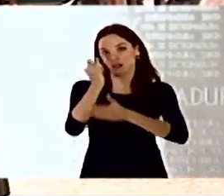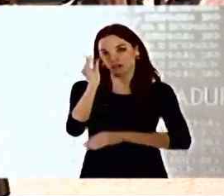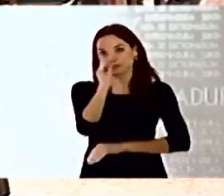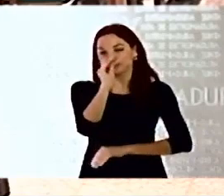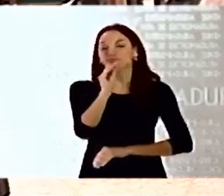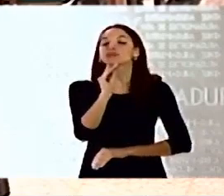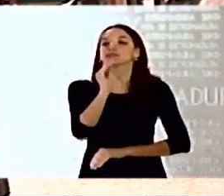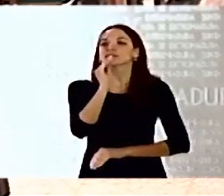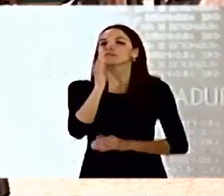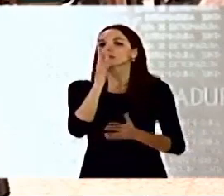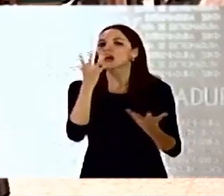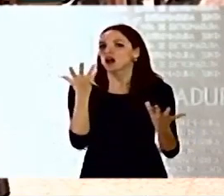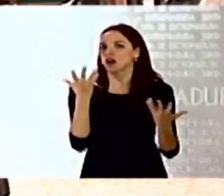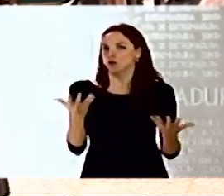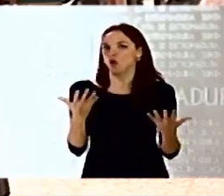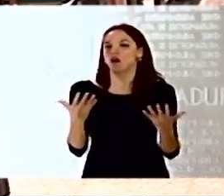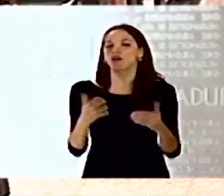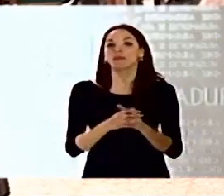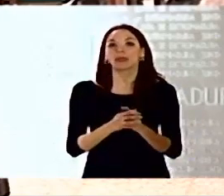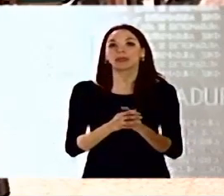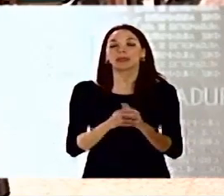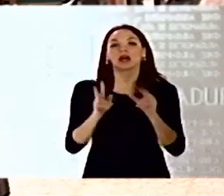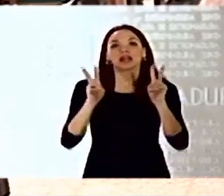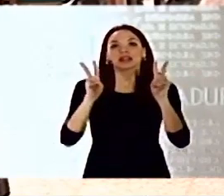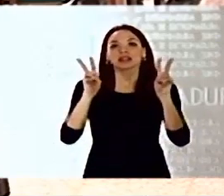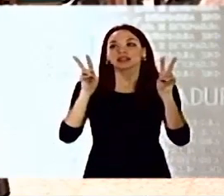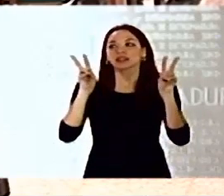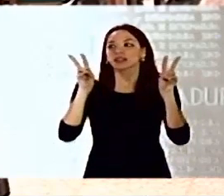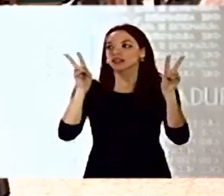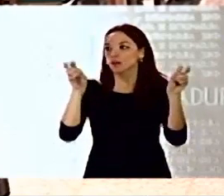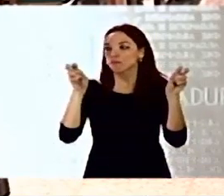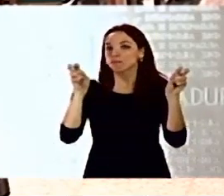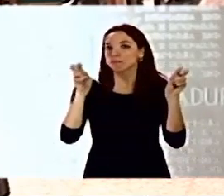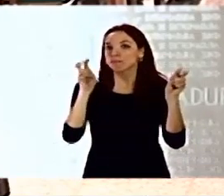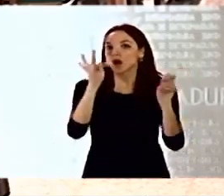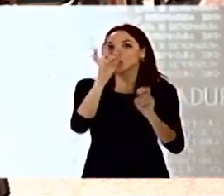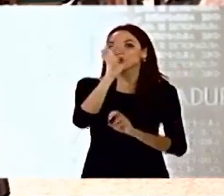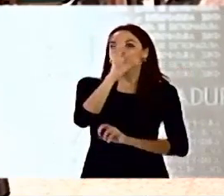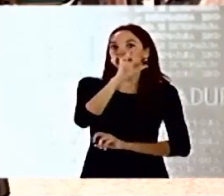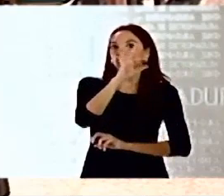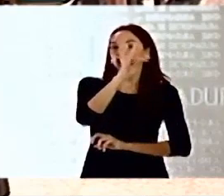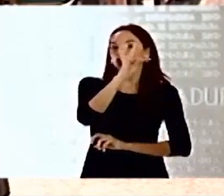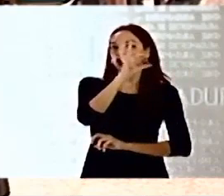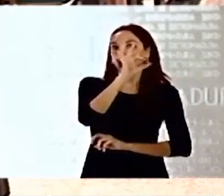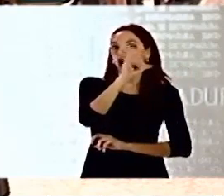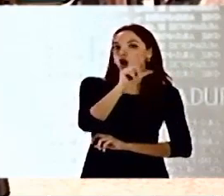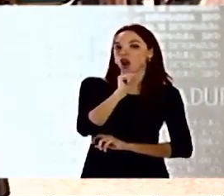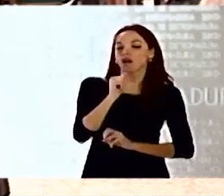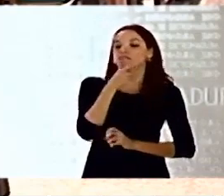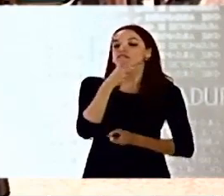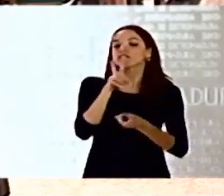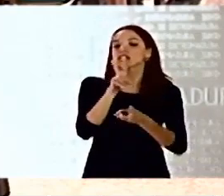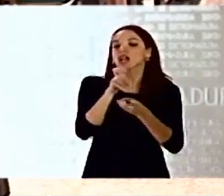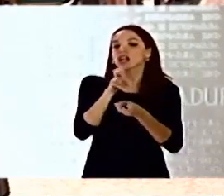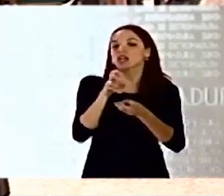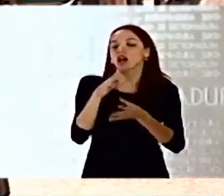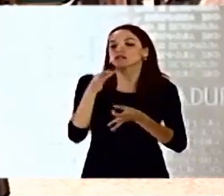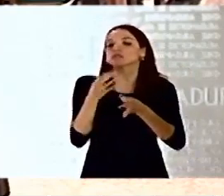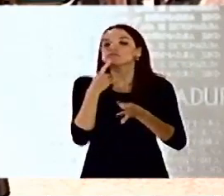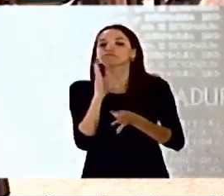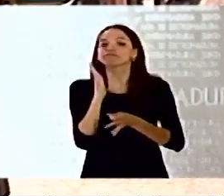de actualidad. Uno en torno a la tórtola. La Fiscalía del Estado ha instado a algunas comunidades autónomas, entre ellas